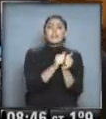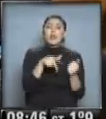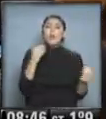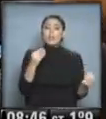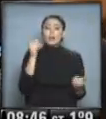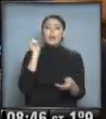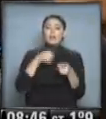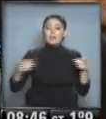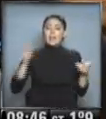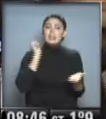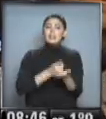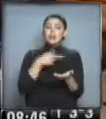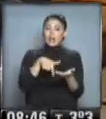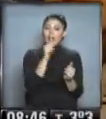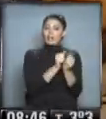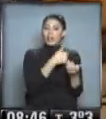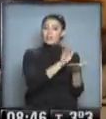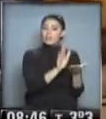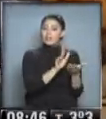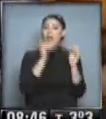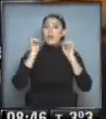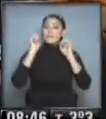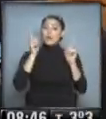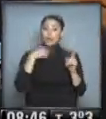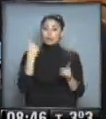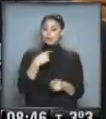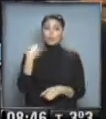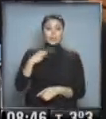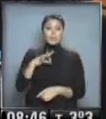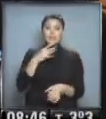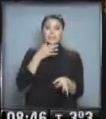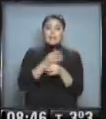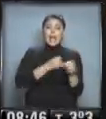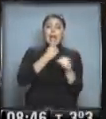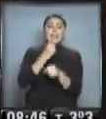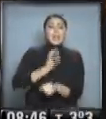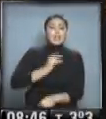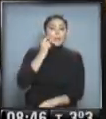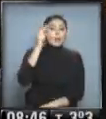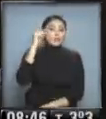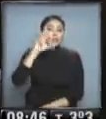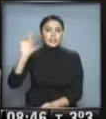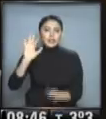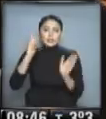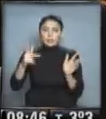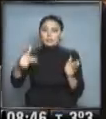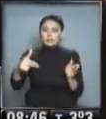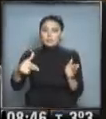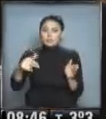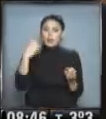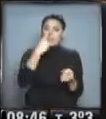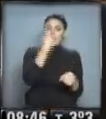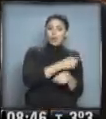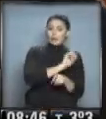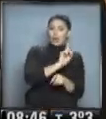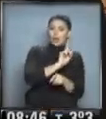las dictaduras. En la dictadura los profes teníamos que enseñar hasta 1930. El primer golpe ya